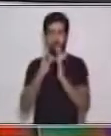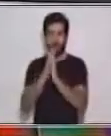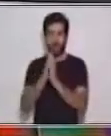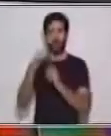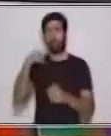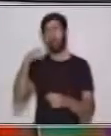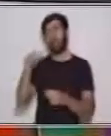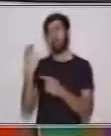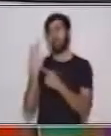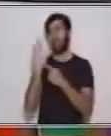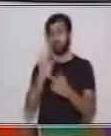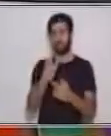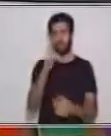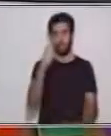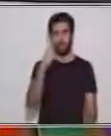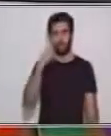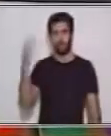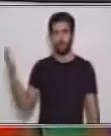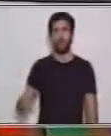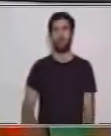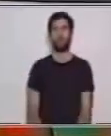casa.